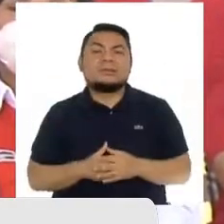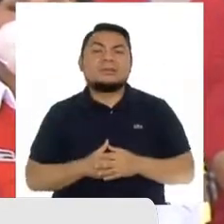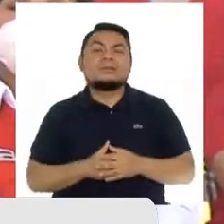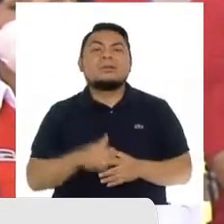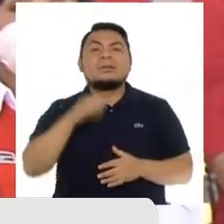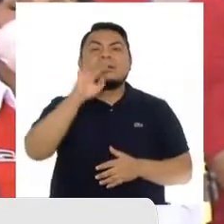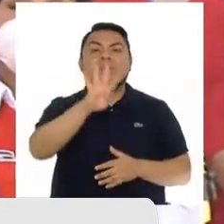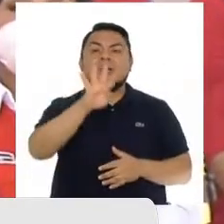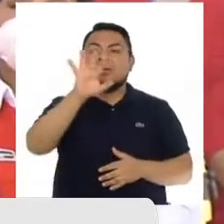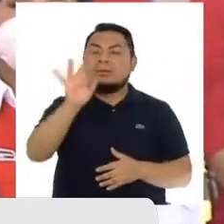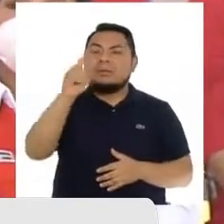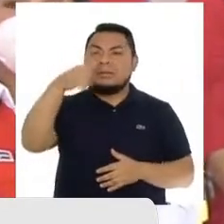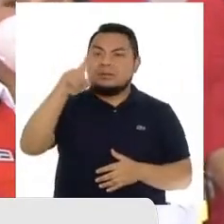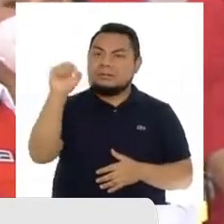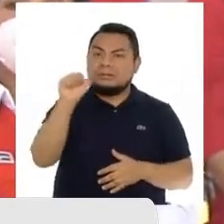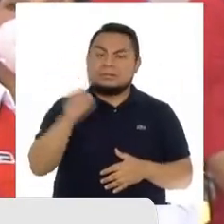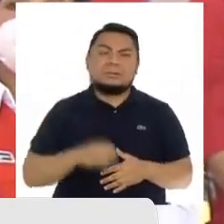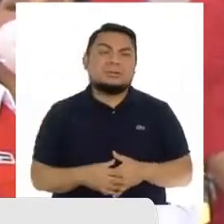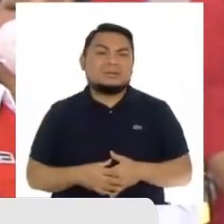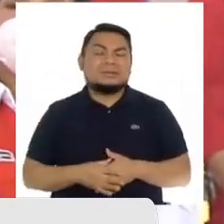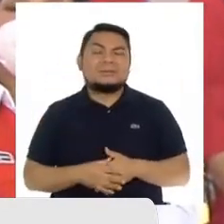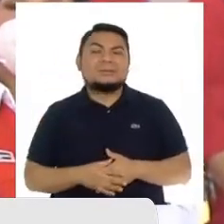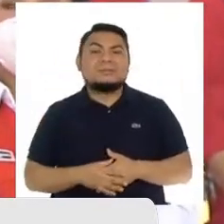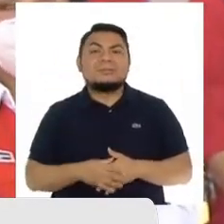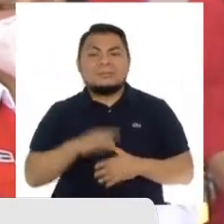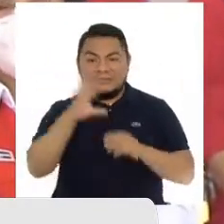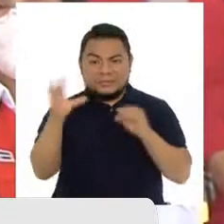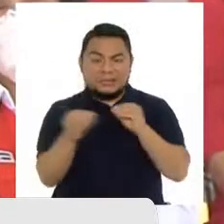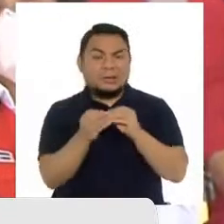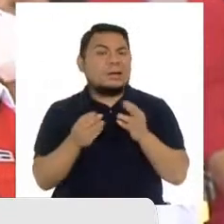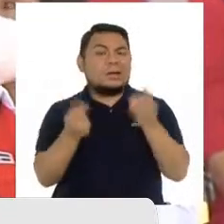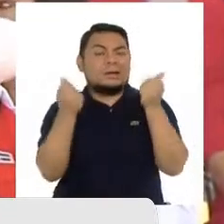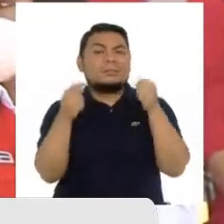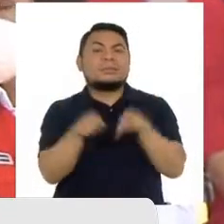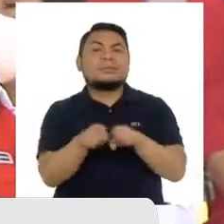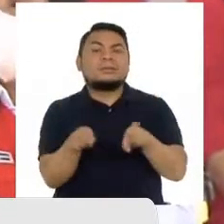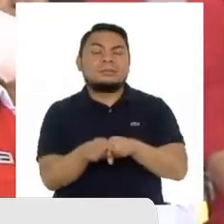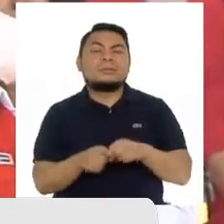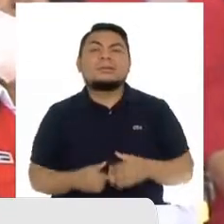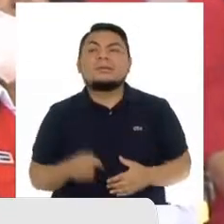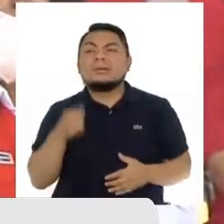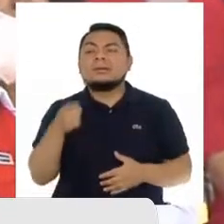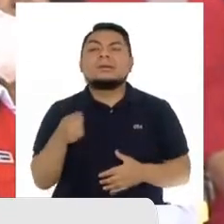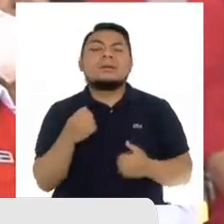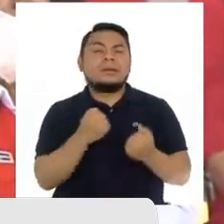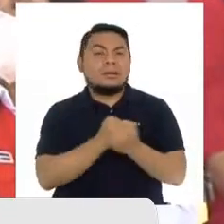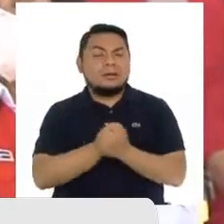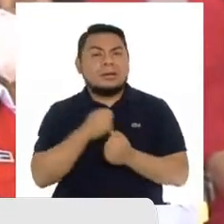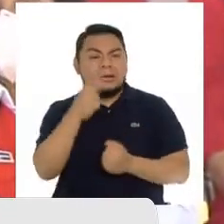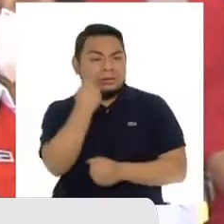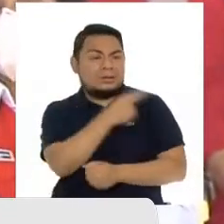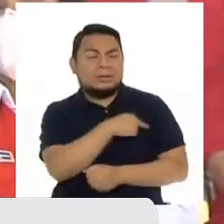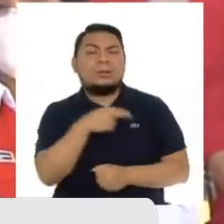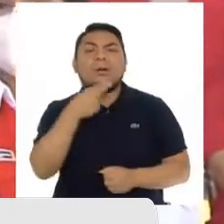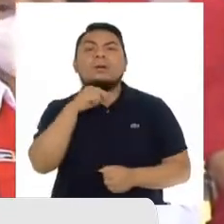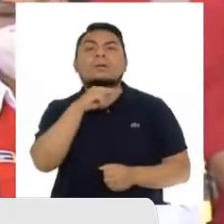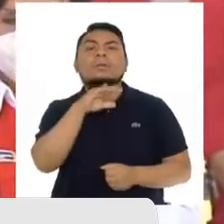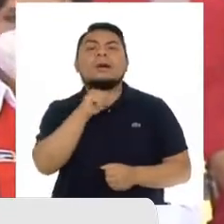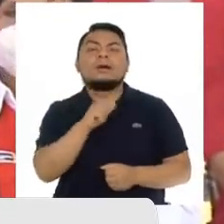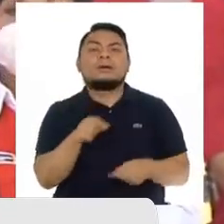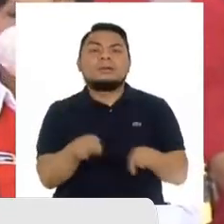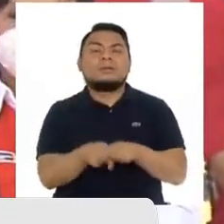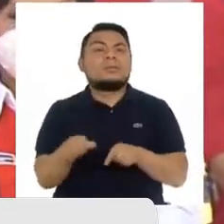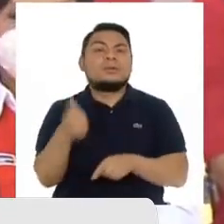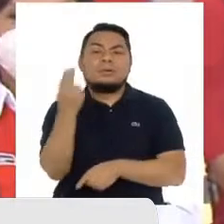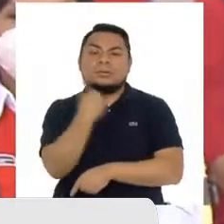749 millones de soles incluiremos inmediatamente también el clamor del hospital de huamanga y el